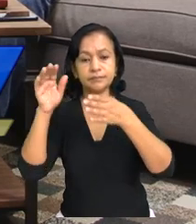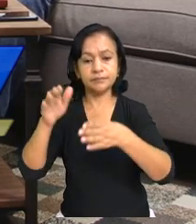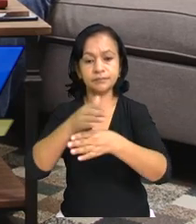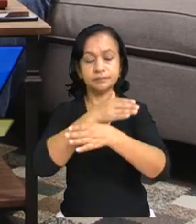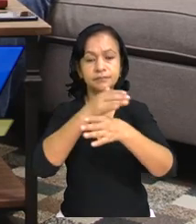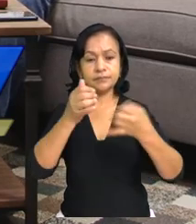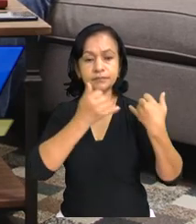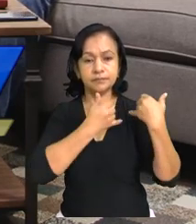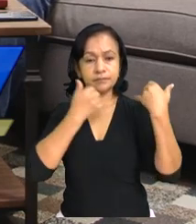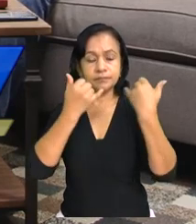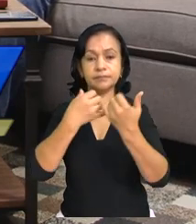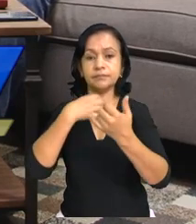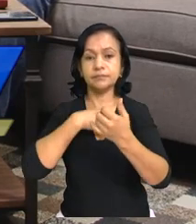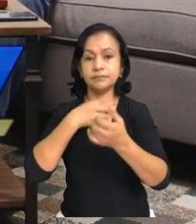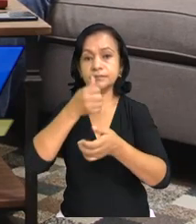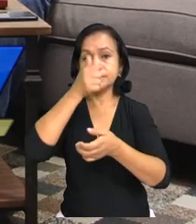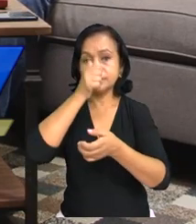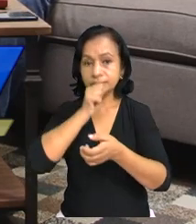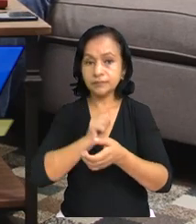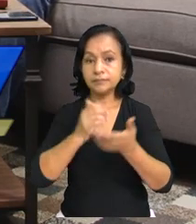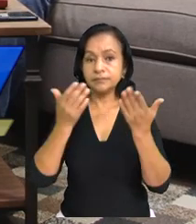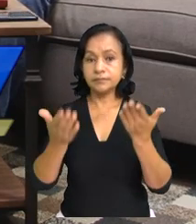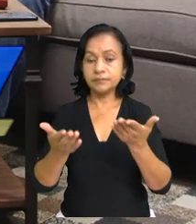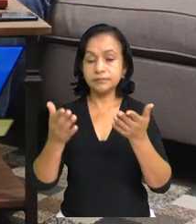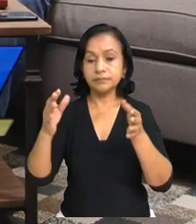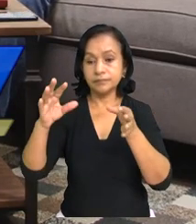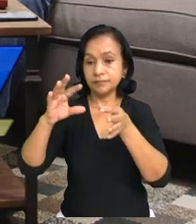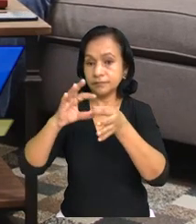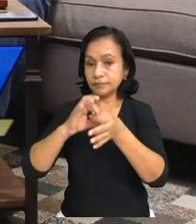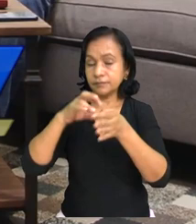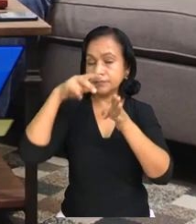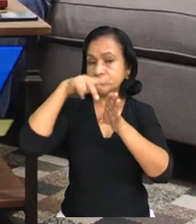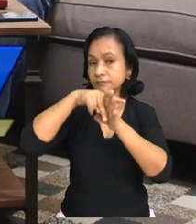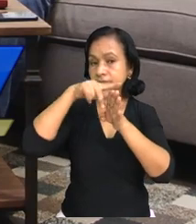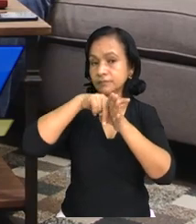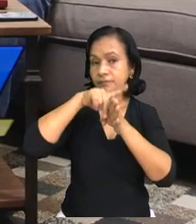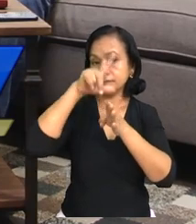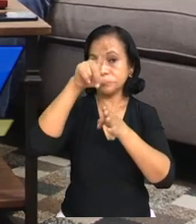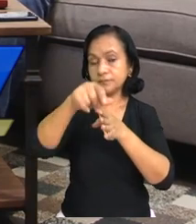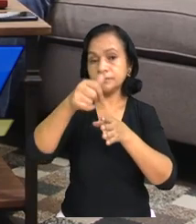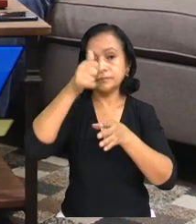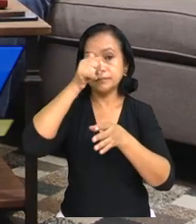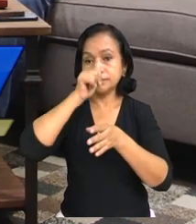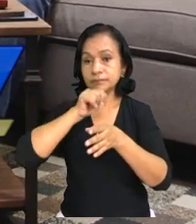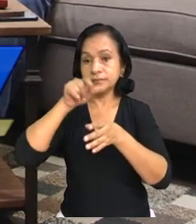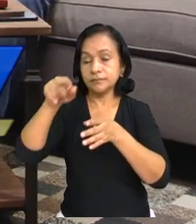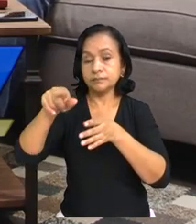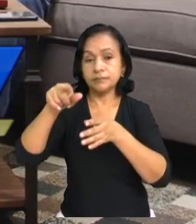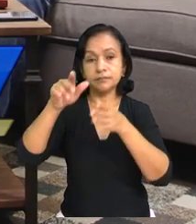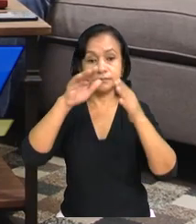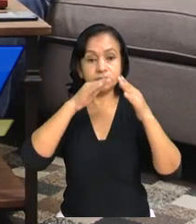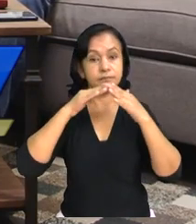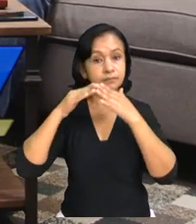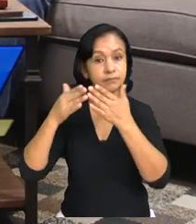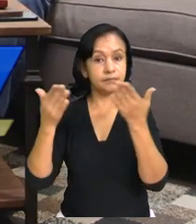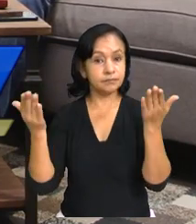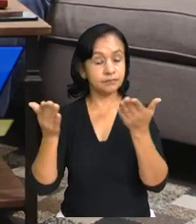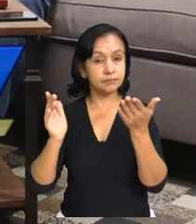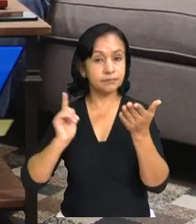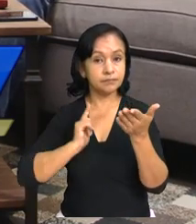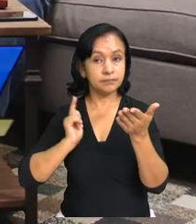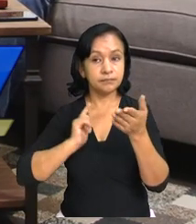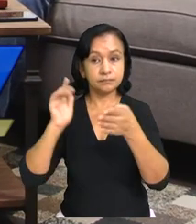tema del agua. Independientemente que a nosotros nos toque la parte rural, y vamos a decir que a ENACAL le toca la parte urbana, existen una